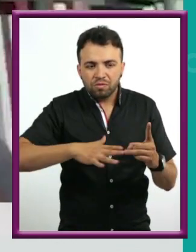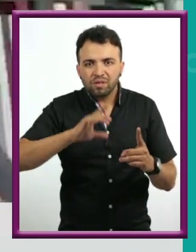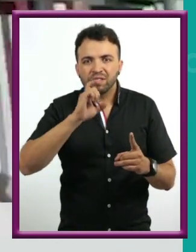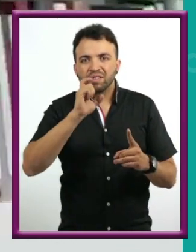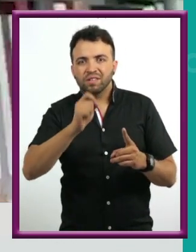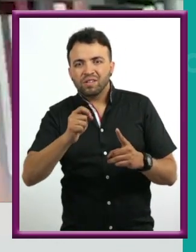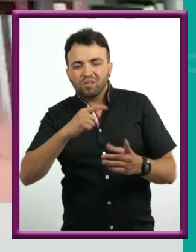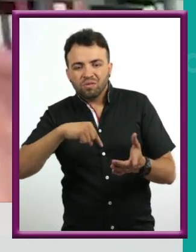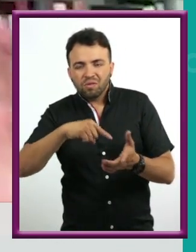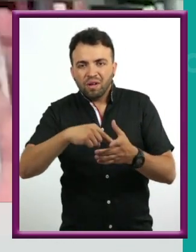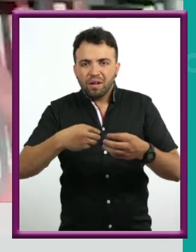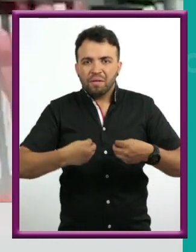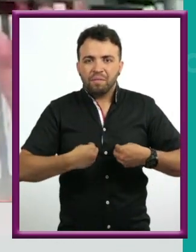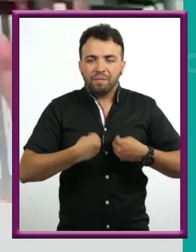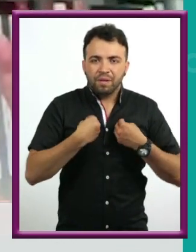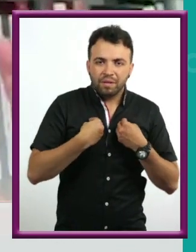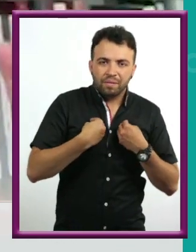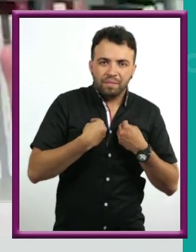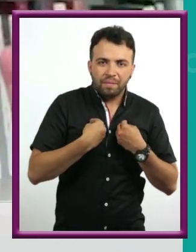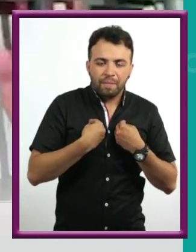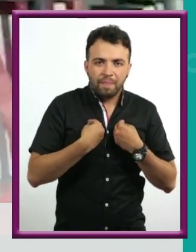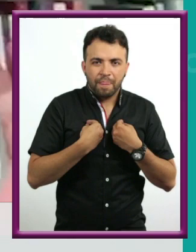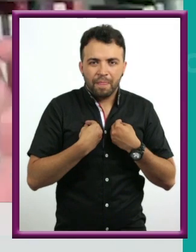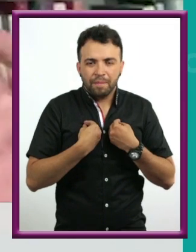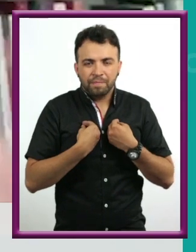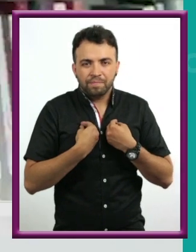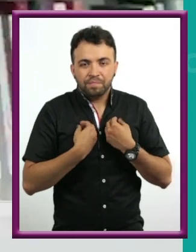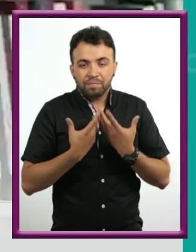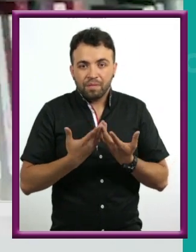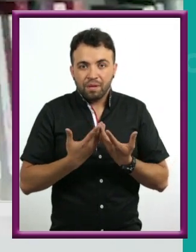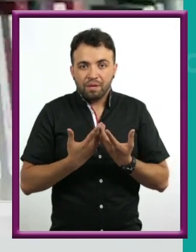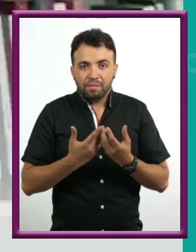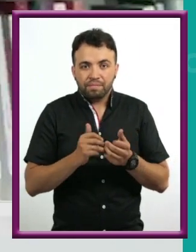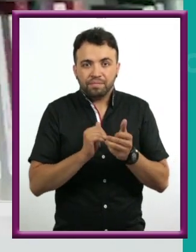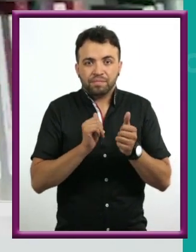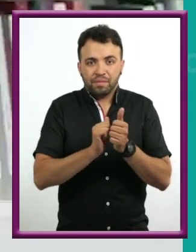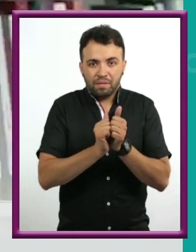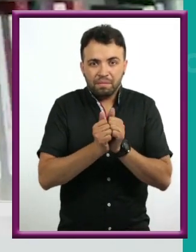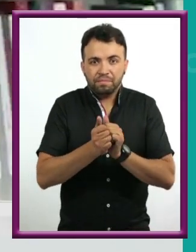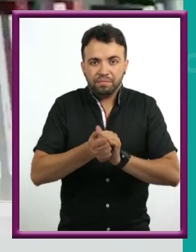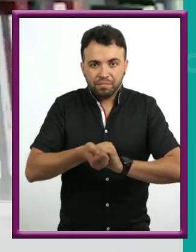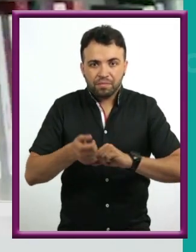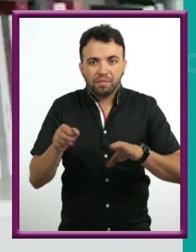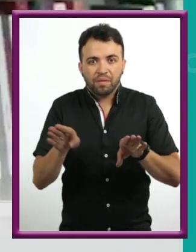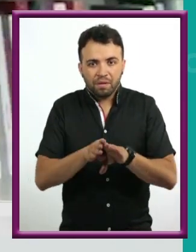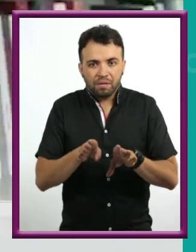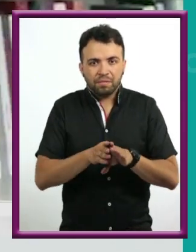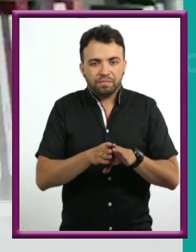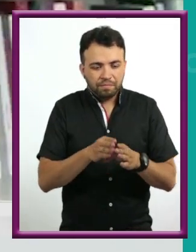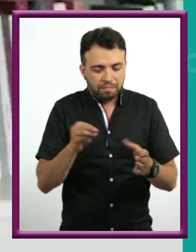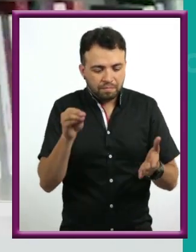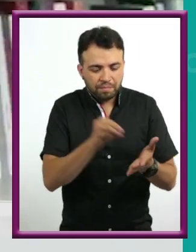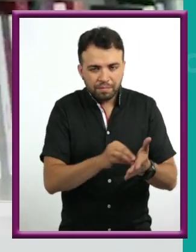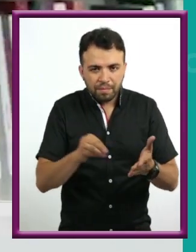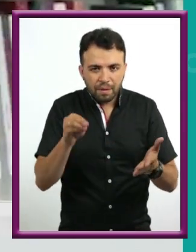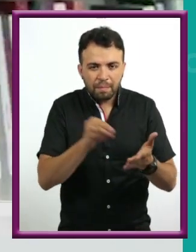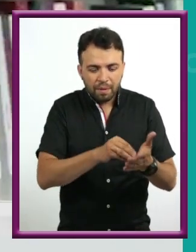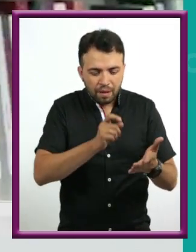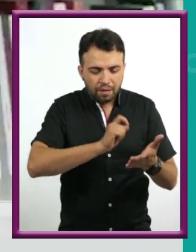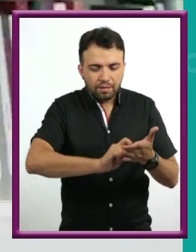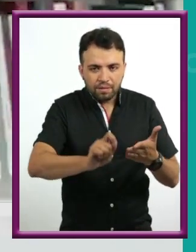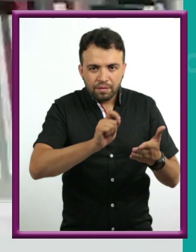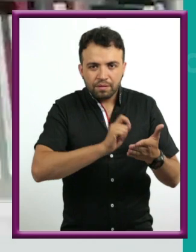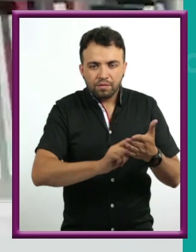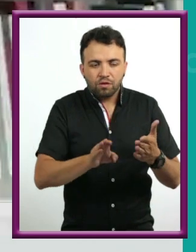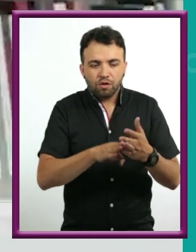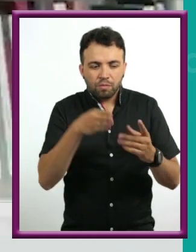contextual, el universo, digamos, en que viven, vamos creando también